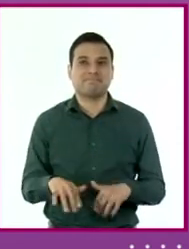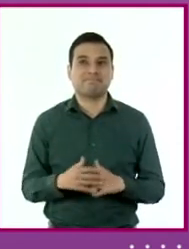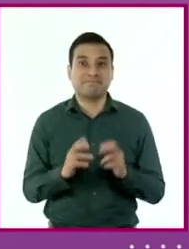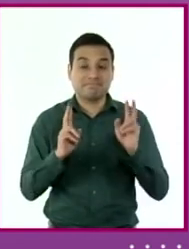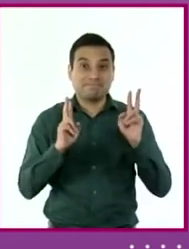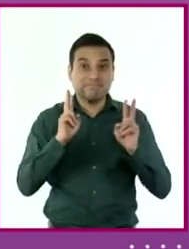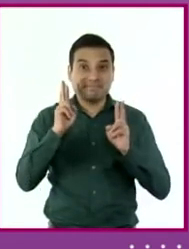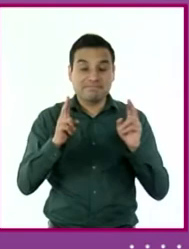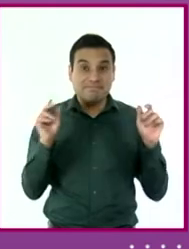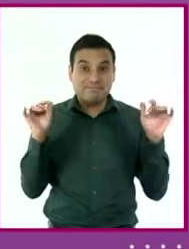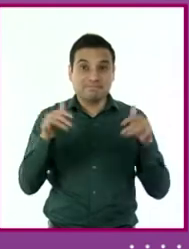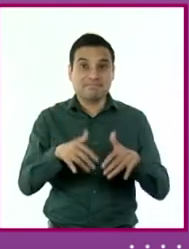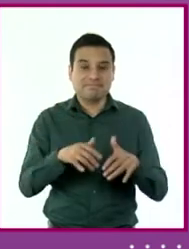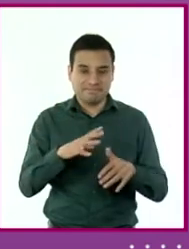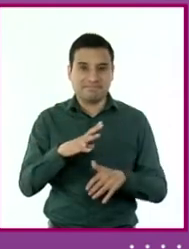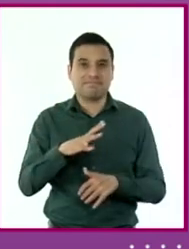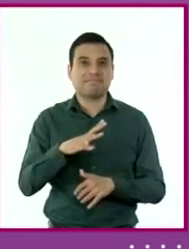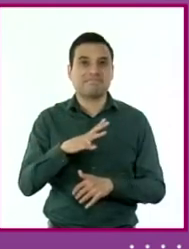¡Tendremos visitas!